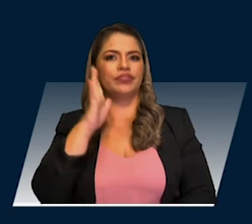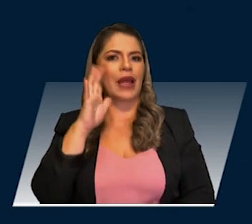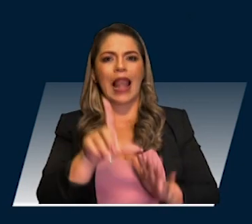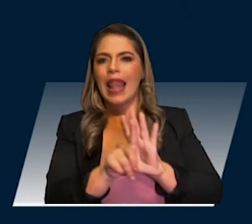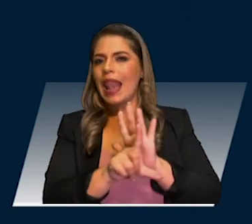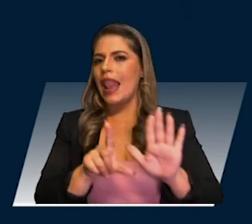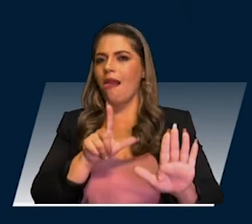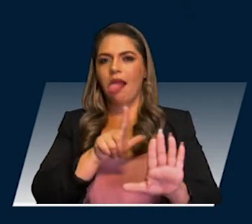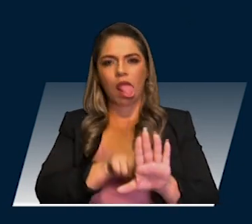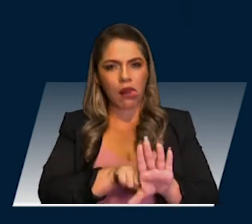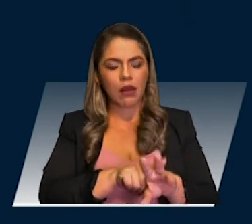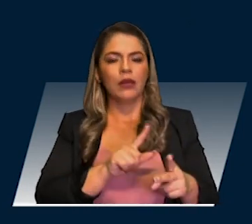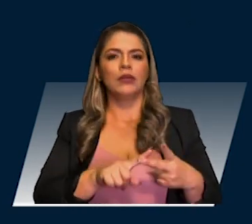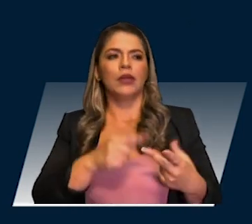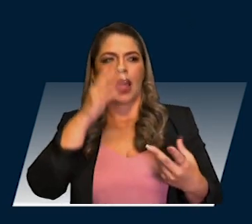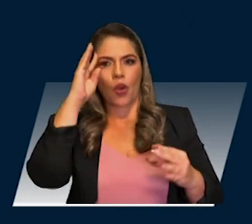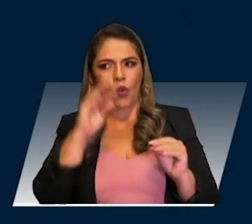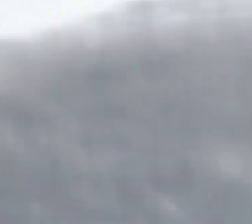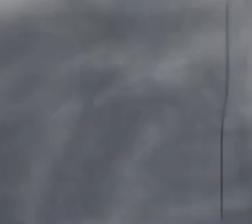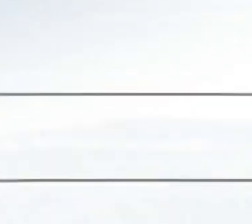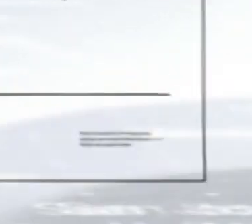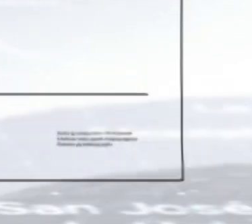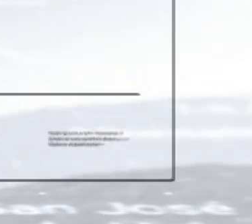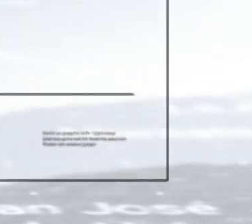y concierto para delinquir